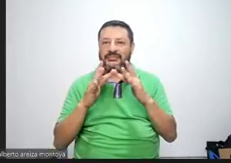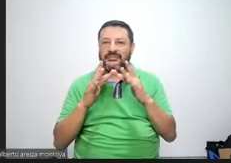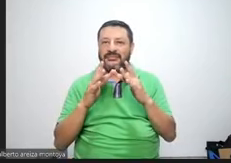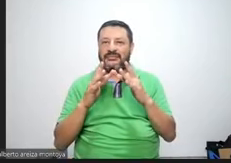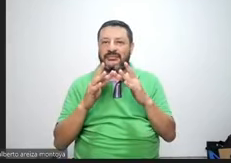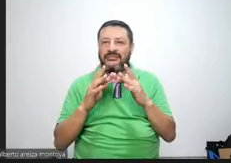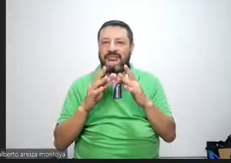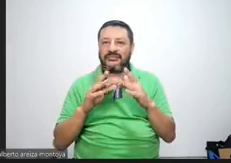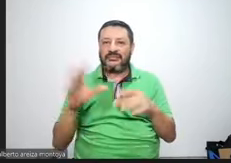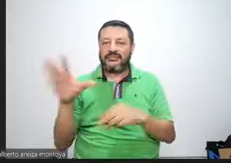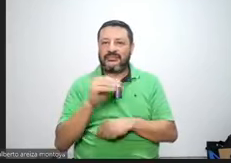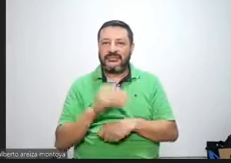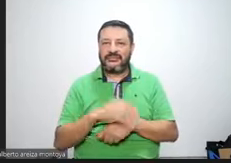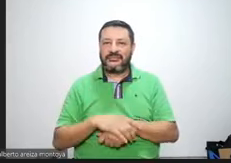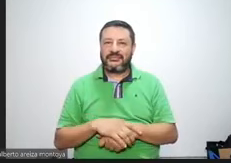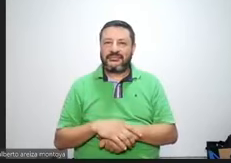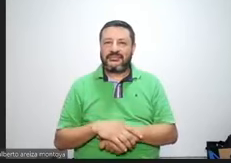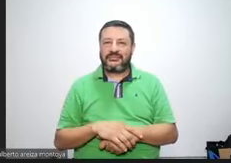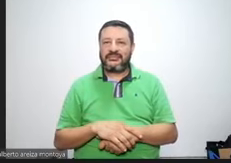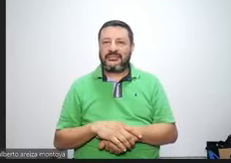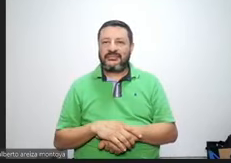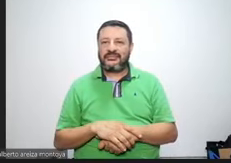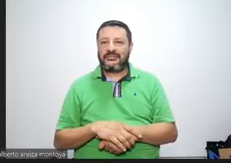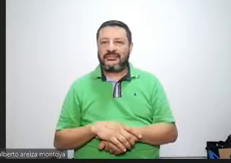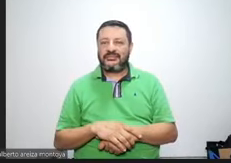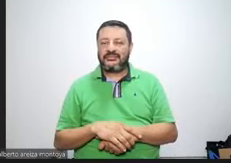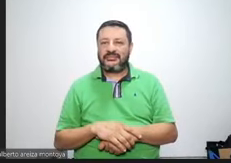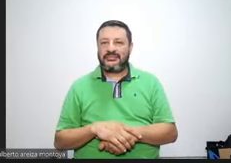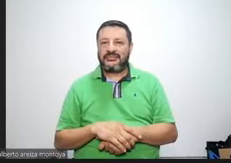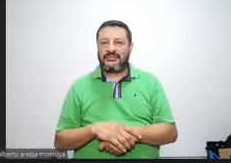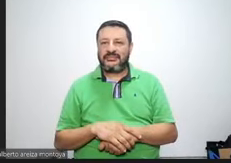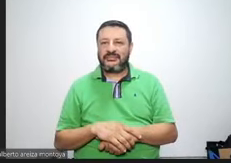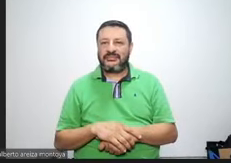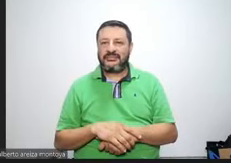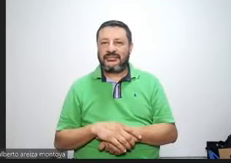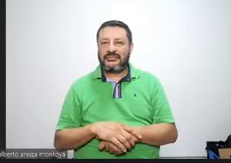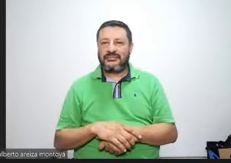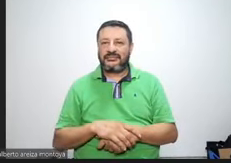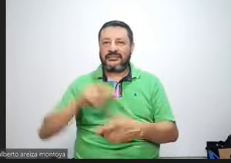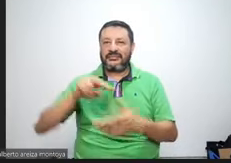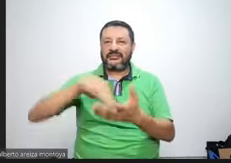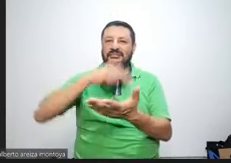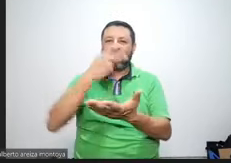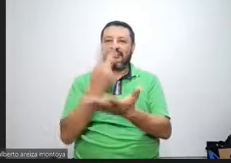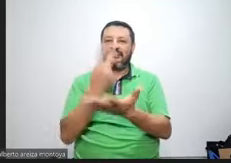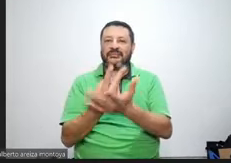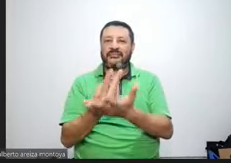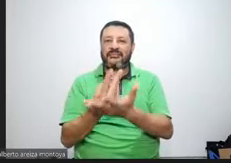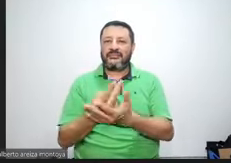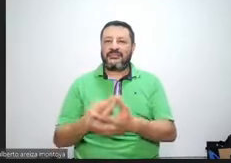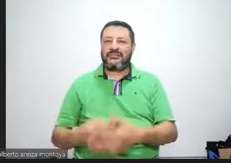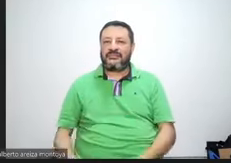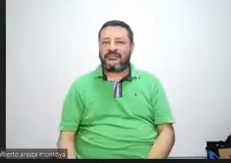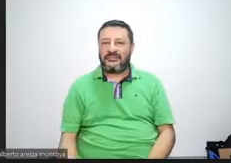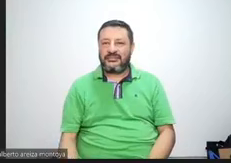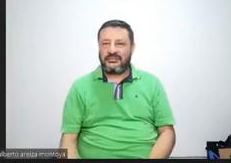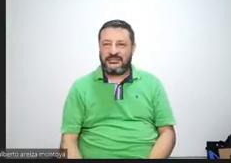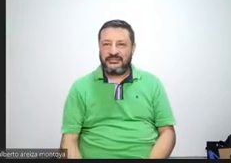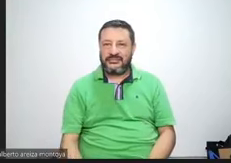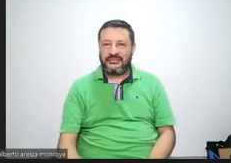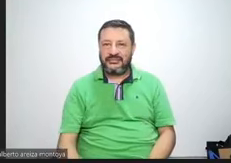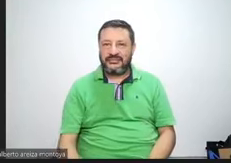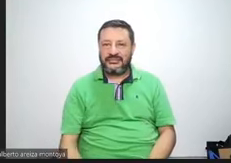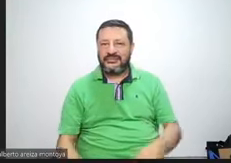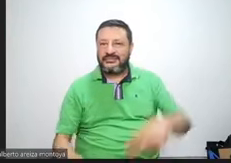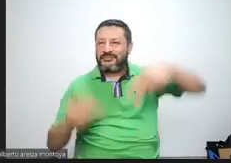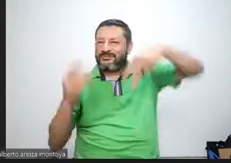Colombia, y el último aparato era suelo, y yo, pues, el suelo no, la rodilla no me, la pierna no me aguantaba.